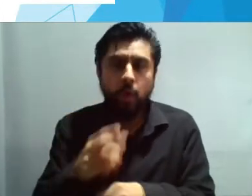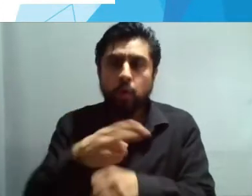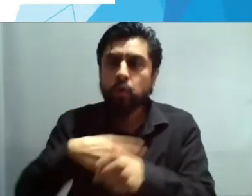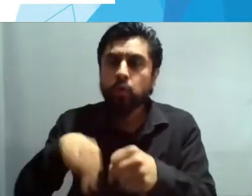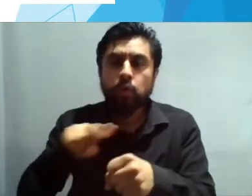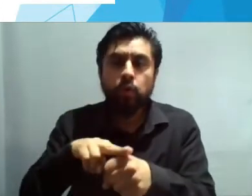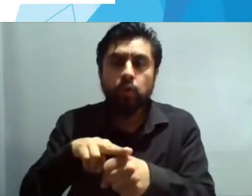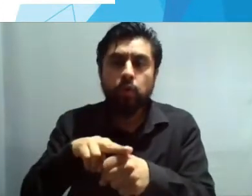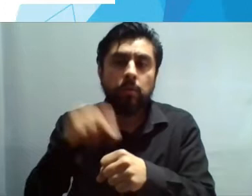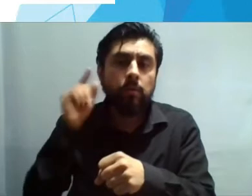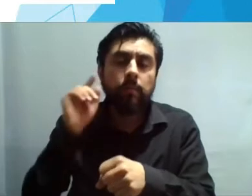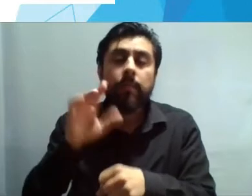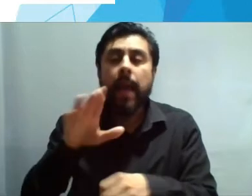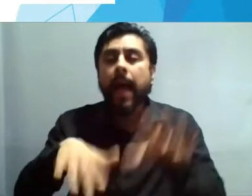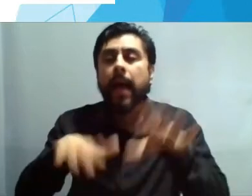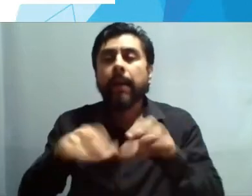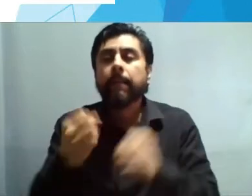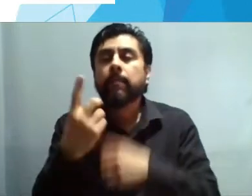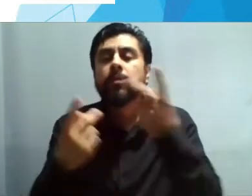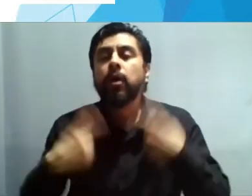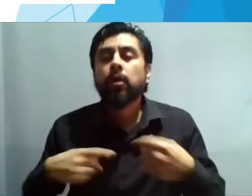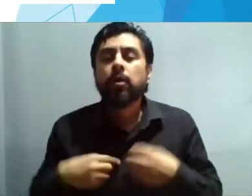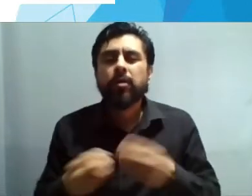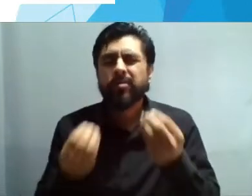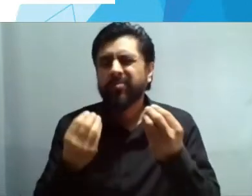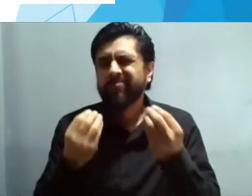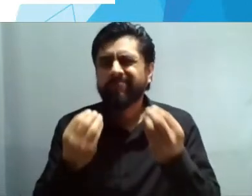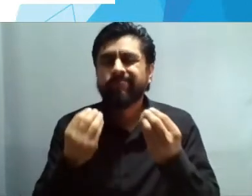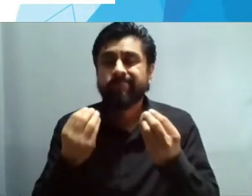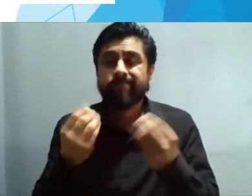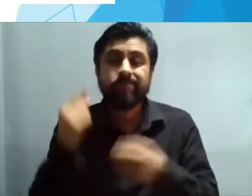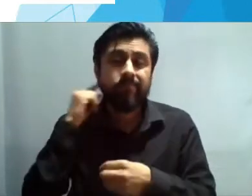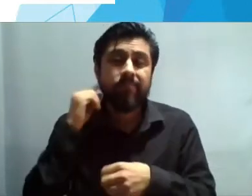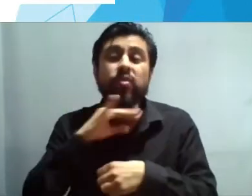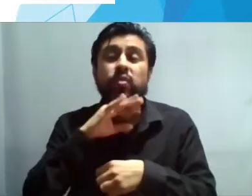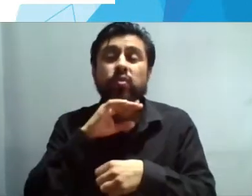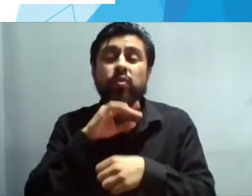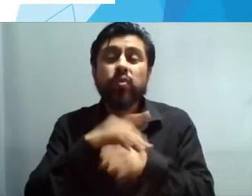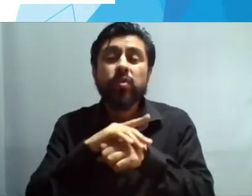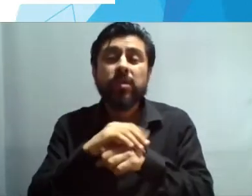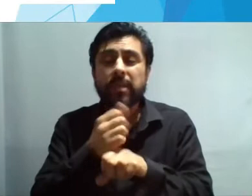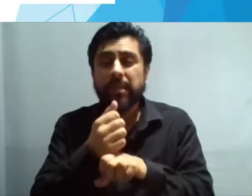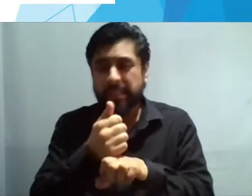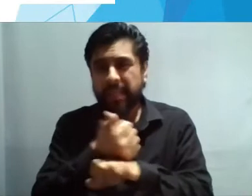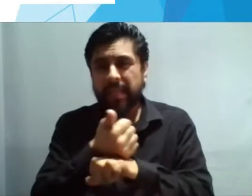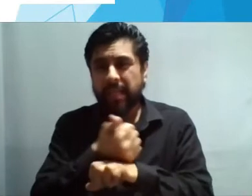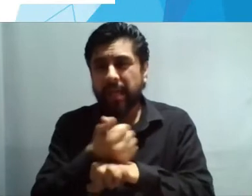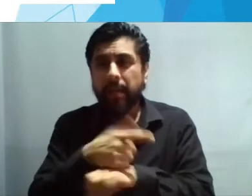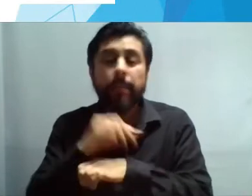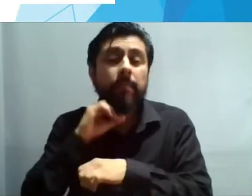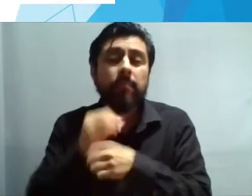mucha cerilla, o bien la renovación de la piel no es de todo adecuada, bueno, pueden hacerse